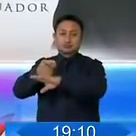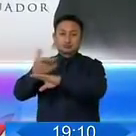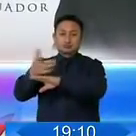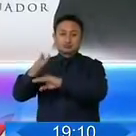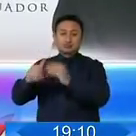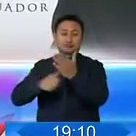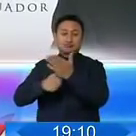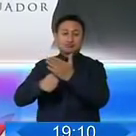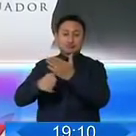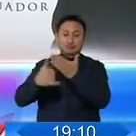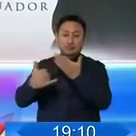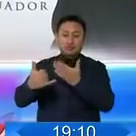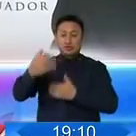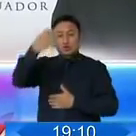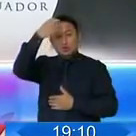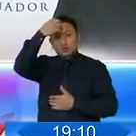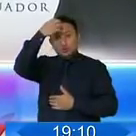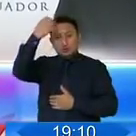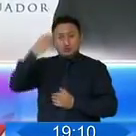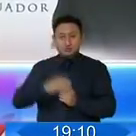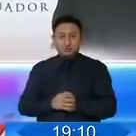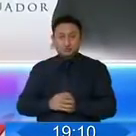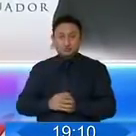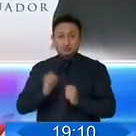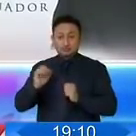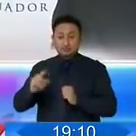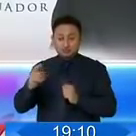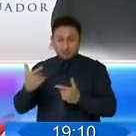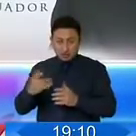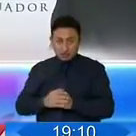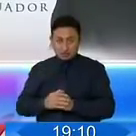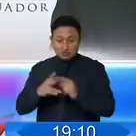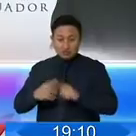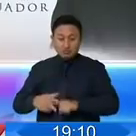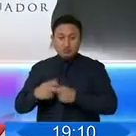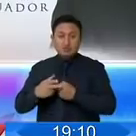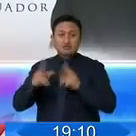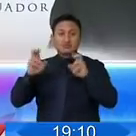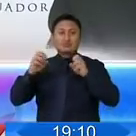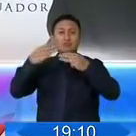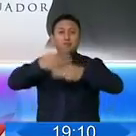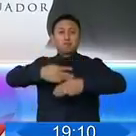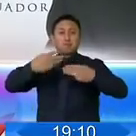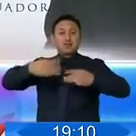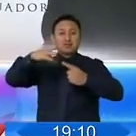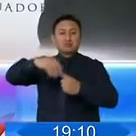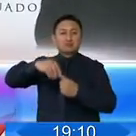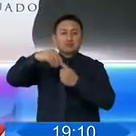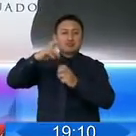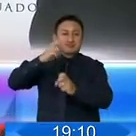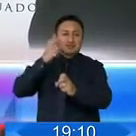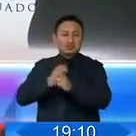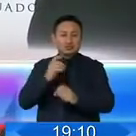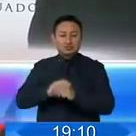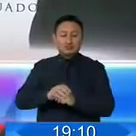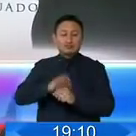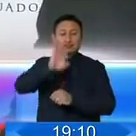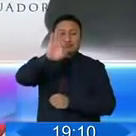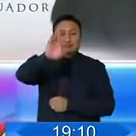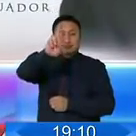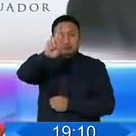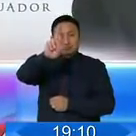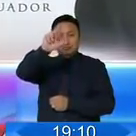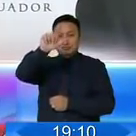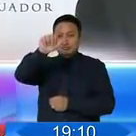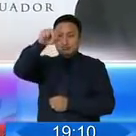del Ramo, en este caso al Ministerio de Educación, se dicte una materia específica en tránsito y seguridad vial